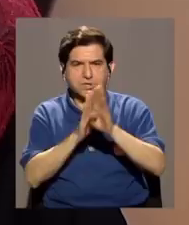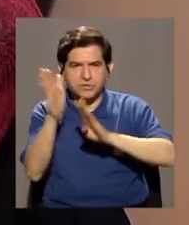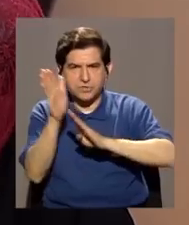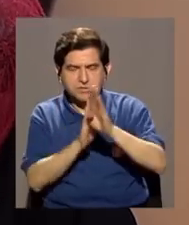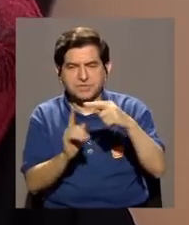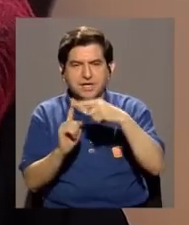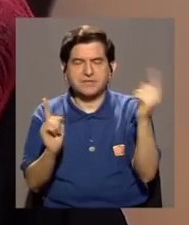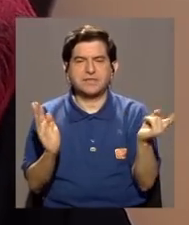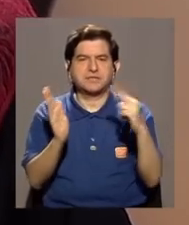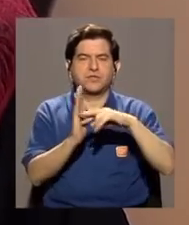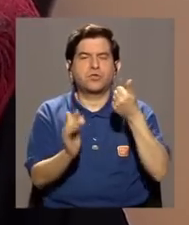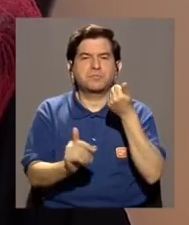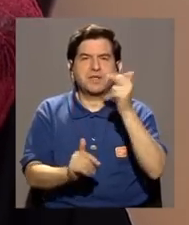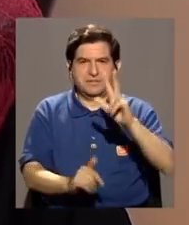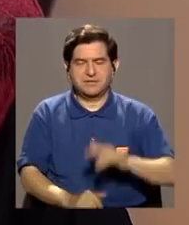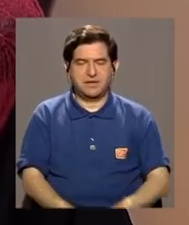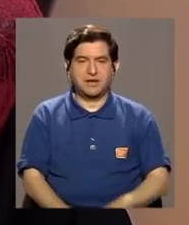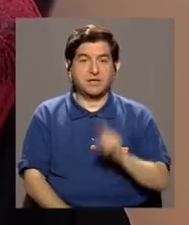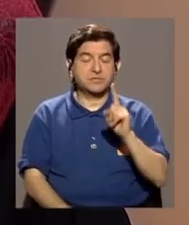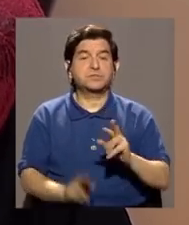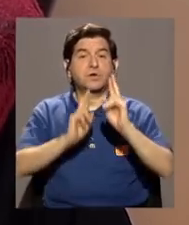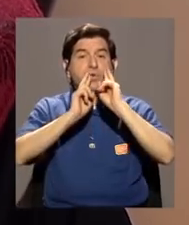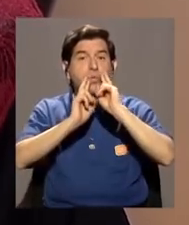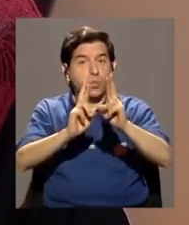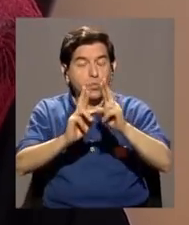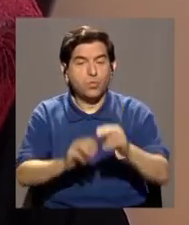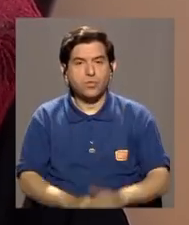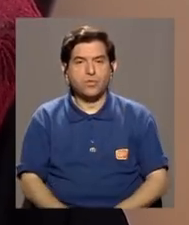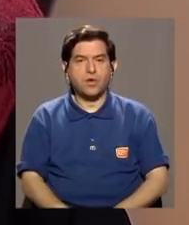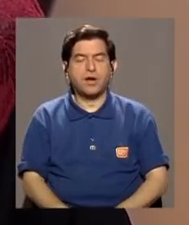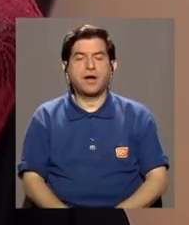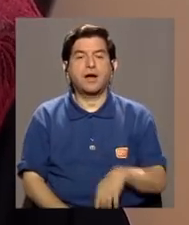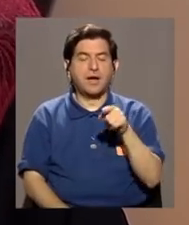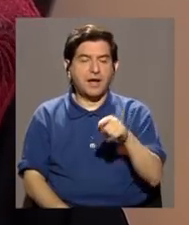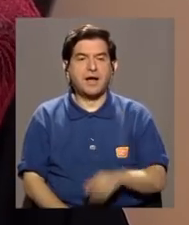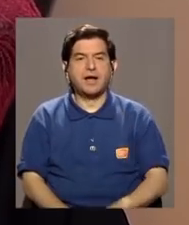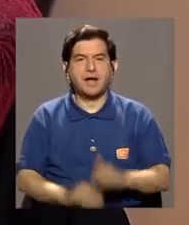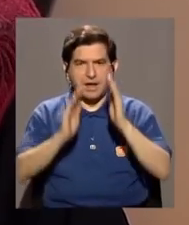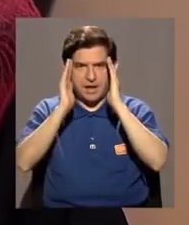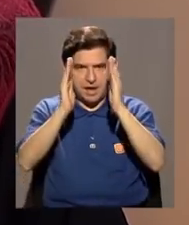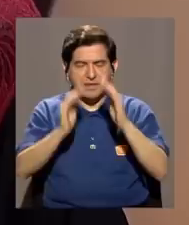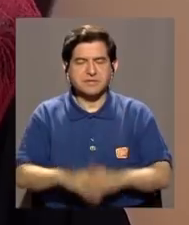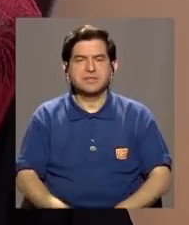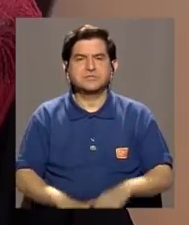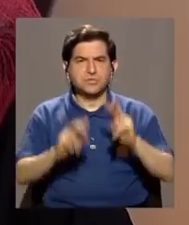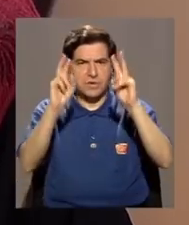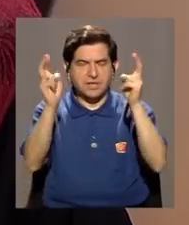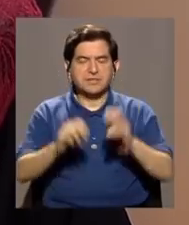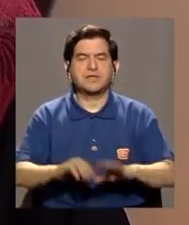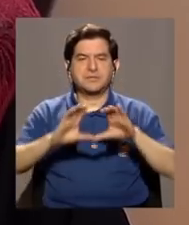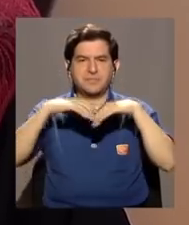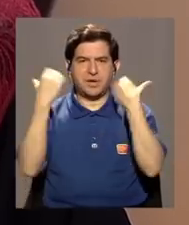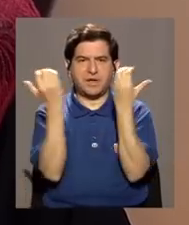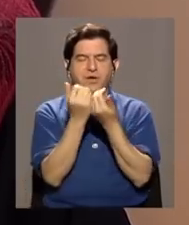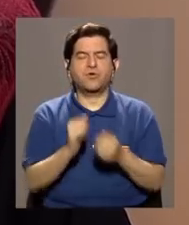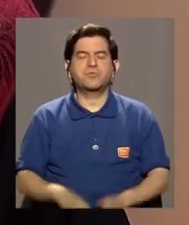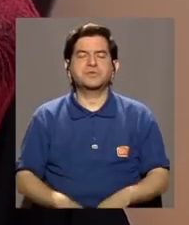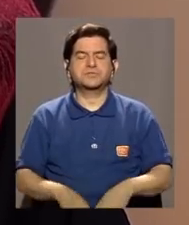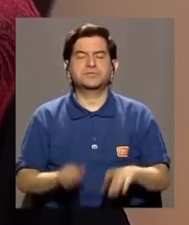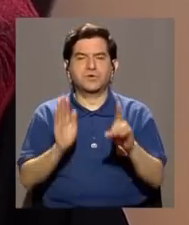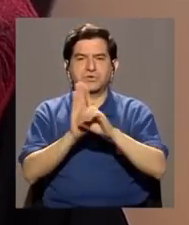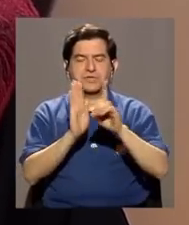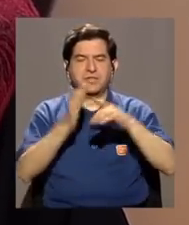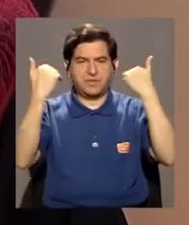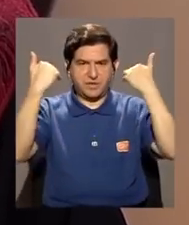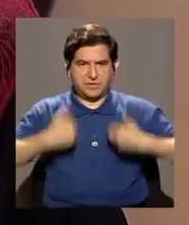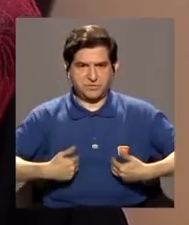desarrollando desde 2013 uno de esos resultados justamente fue la audiencia temática ante la comisión interamericana de derechos humanos sobre